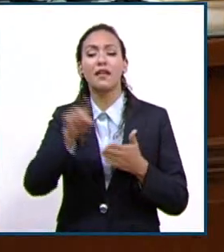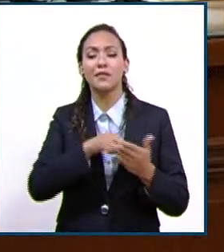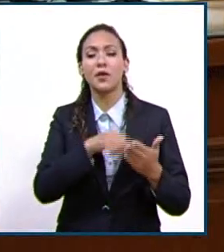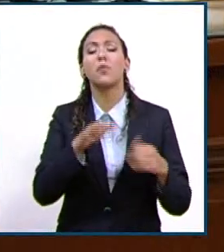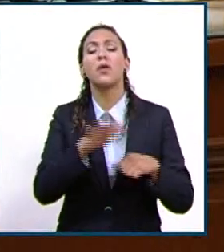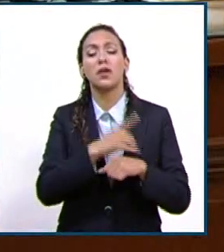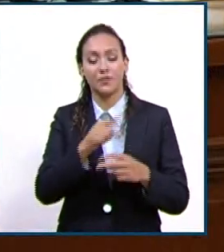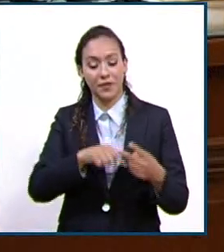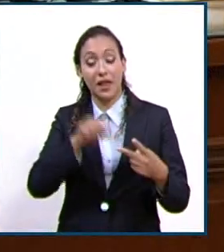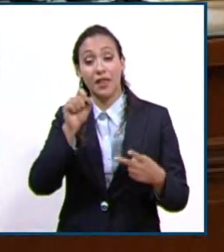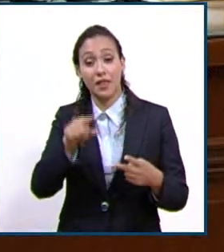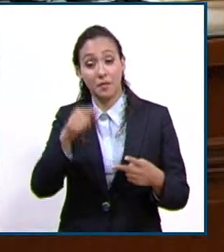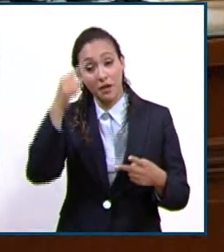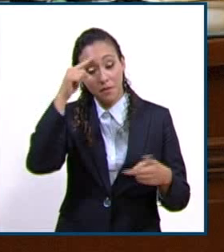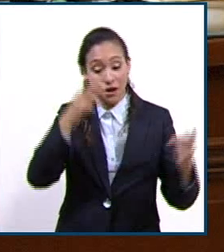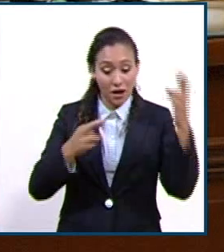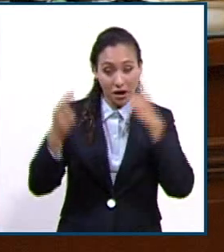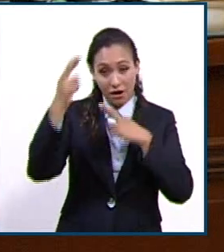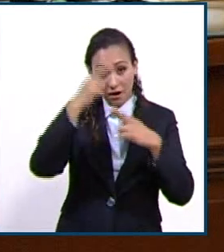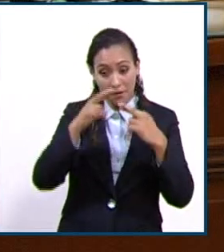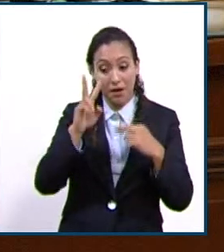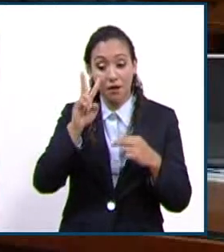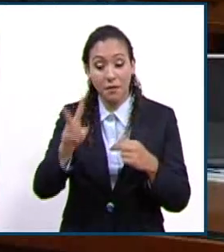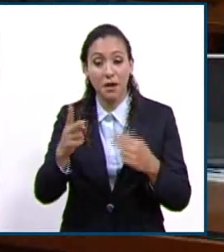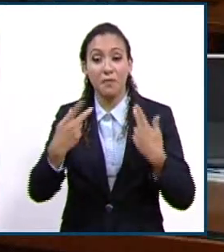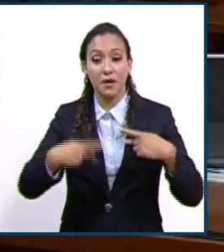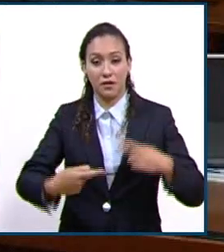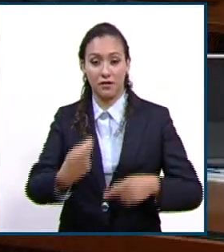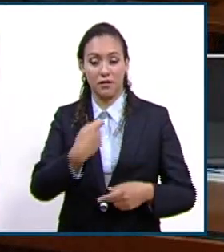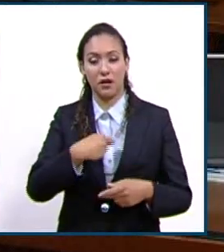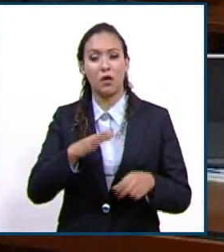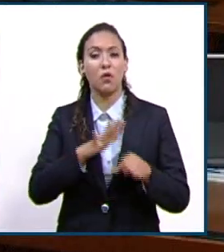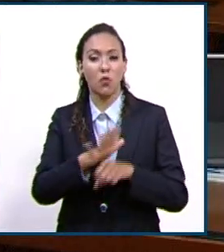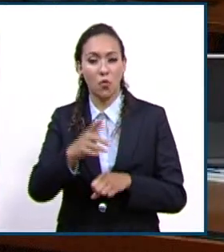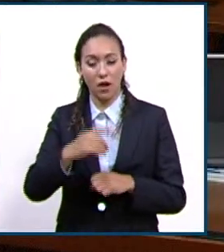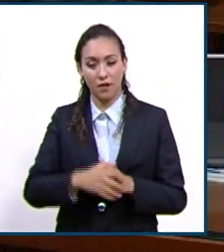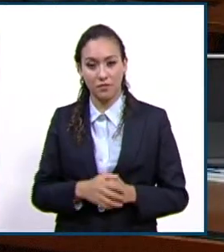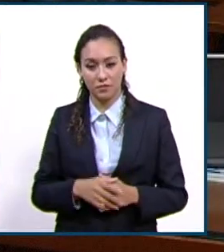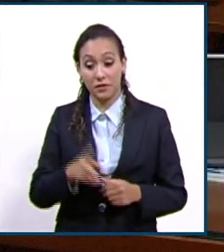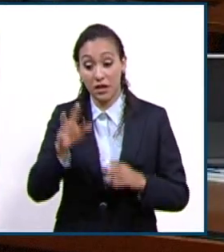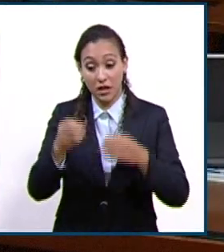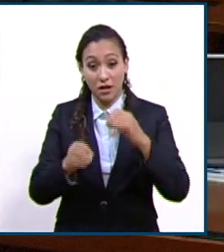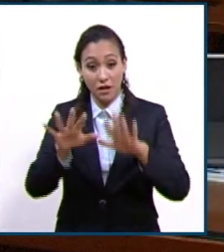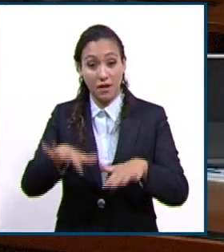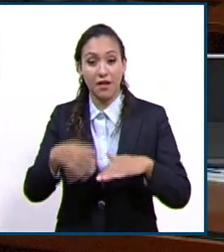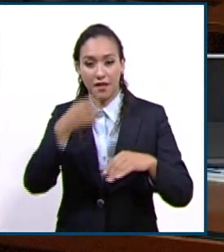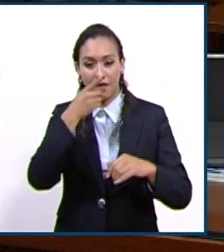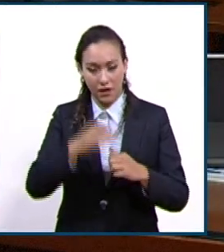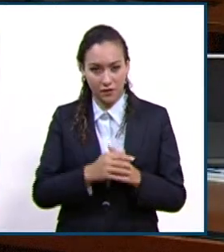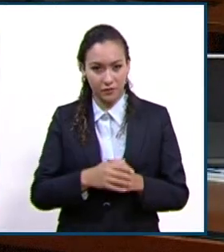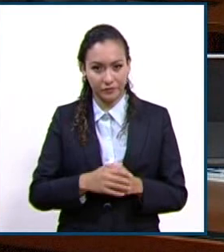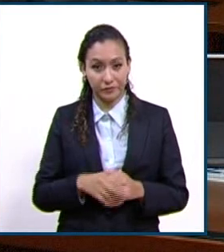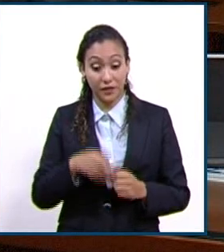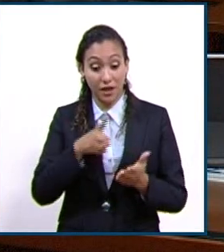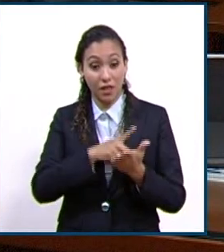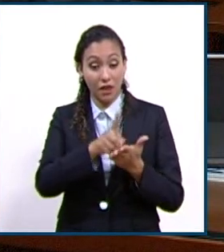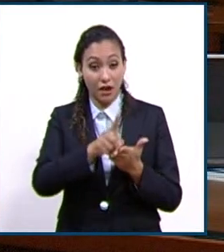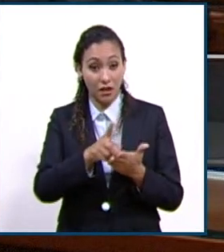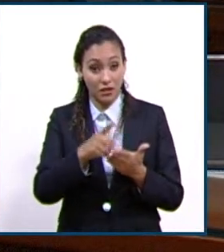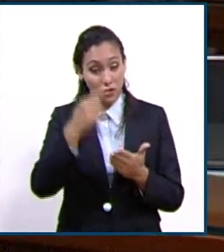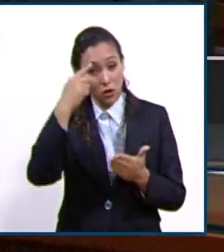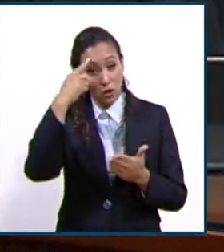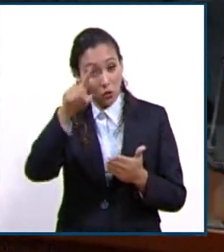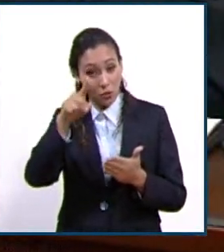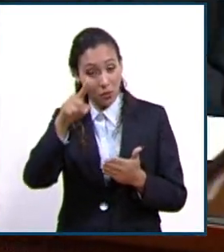así como el de la verificación de identidad de los usuarios. El Pleno determinó que la disposición vulneraba el derecho de